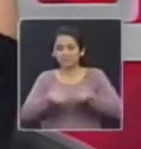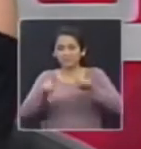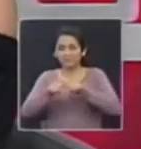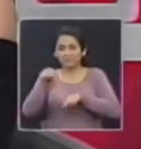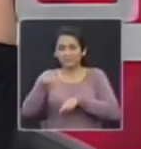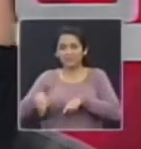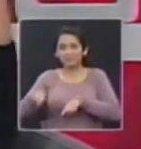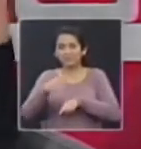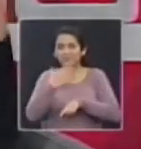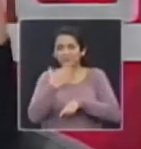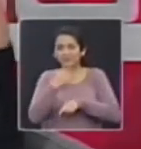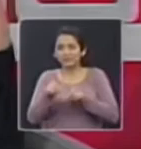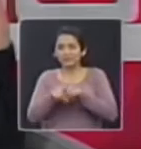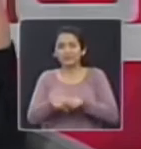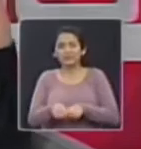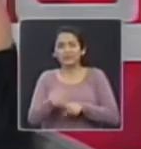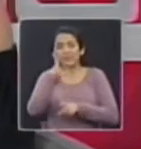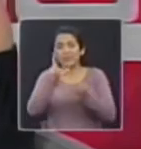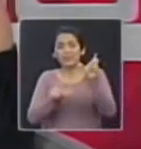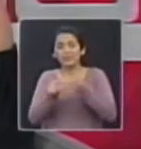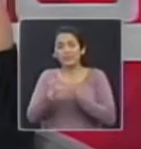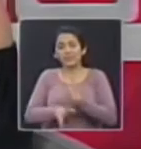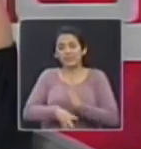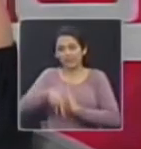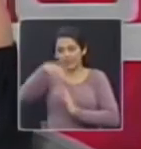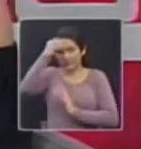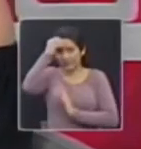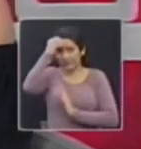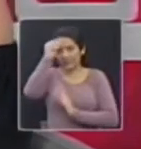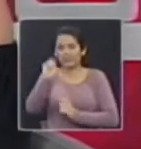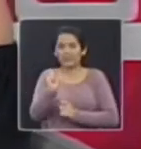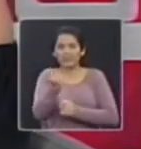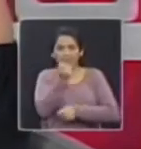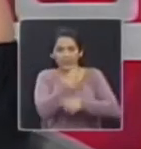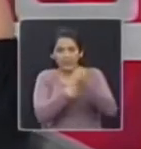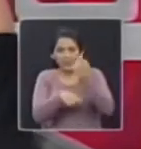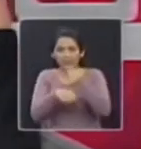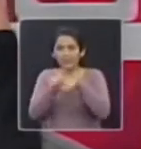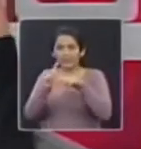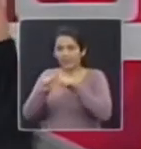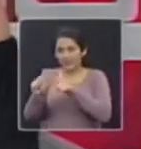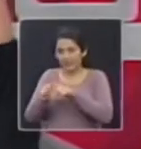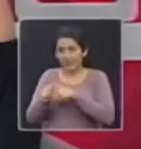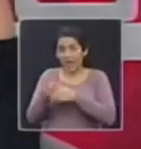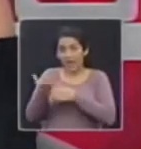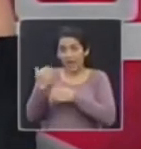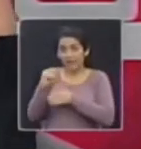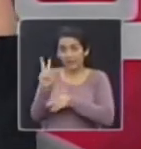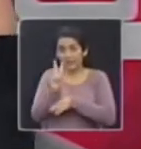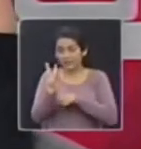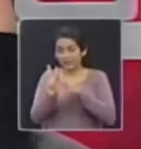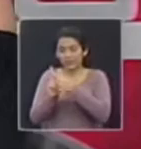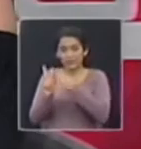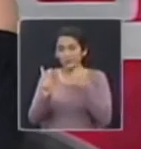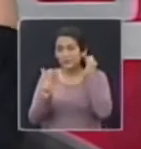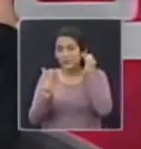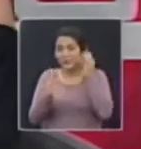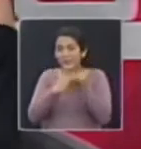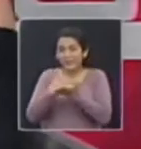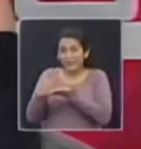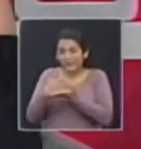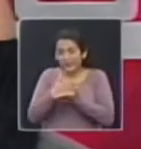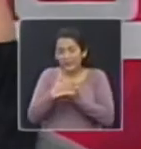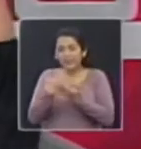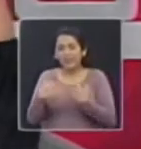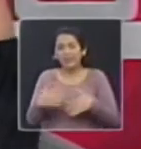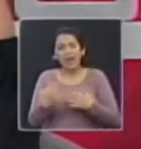presenta Chocolat, que es un emprendimiento de dos hermanas ecuatorianas que se especializaron en gastronomía y en pastelería. Los invitamos a conocer